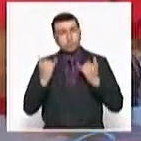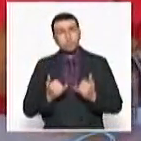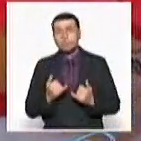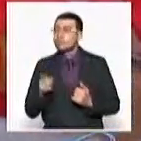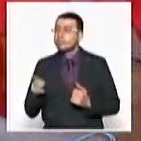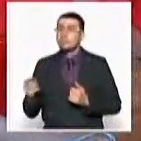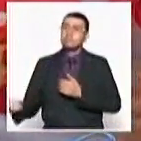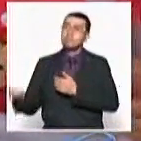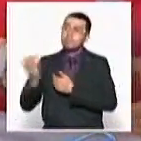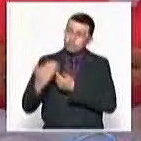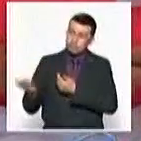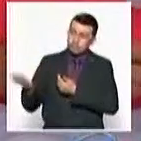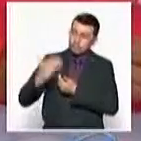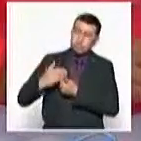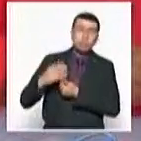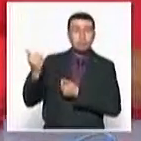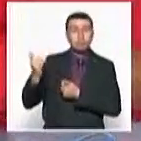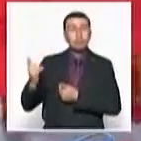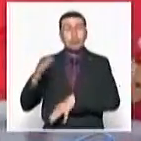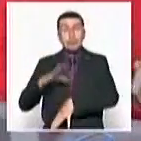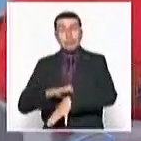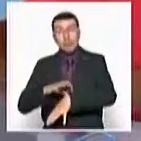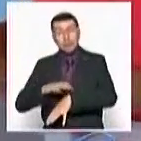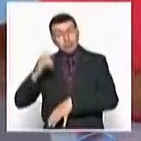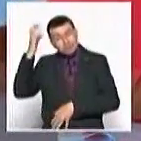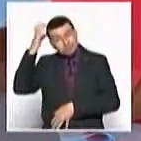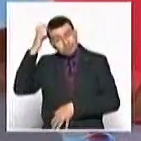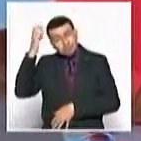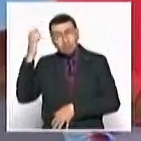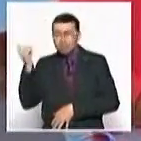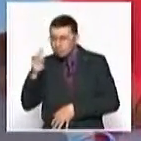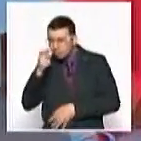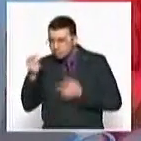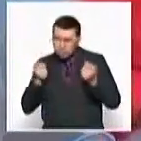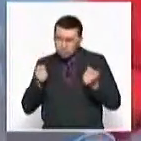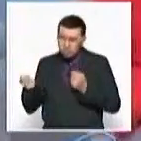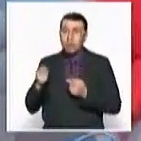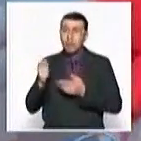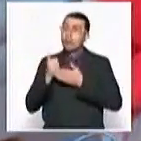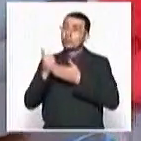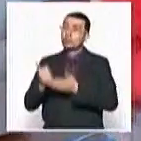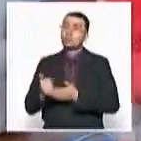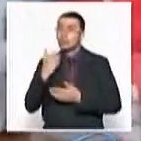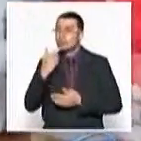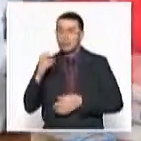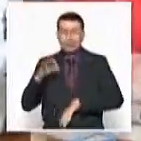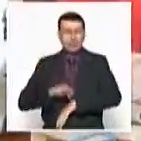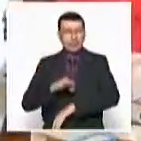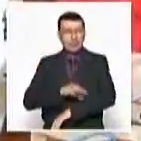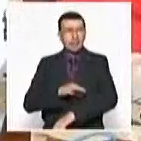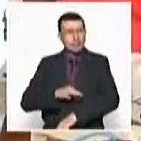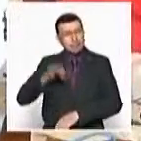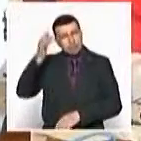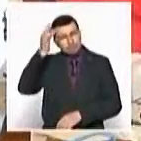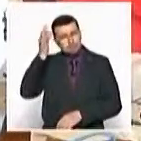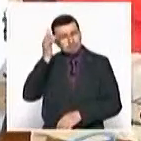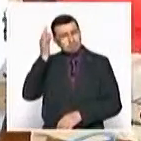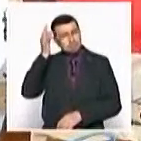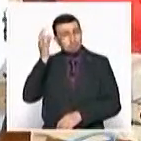pacientes remitidos por neurólogos para que le hagamos tratamientos de migraña con terapia neural y los resultados